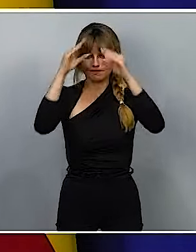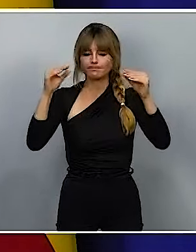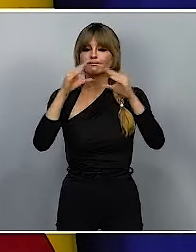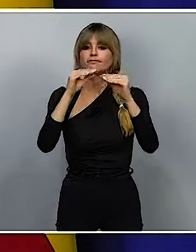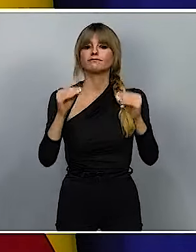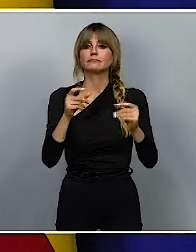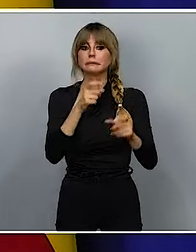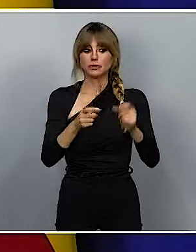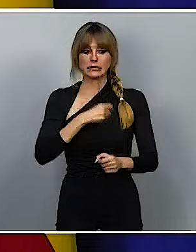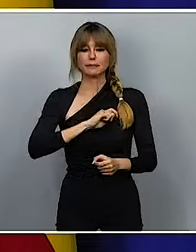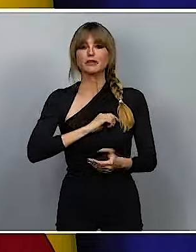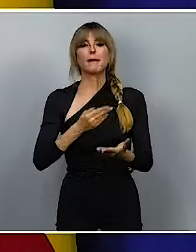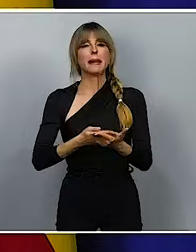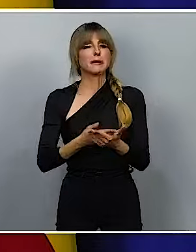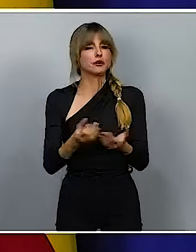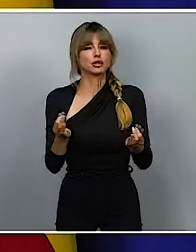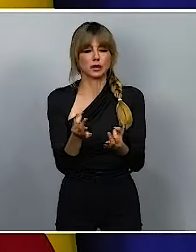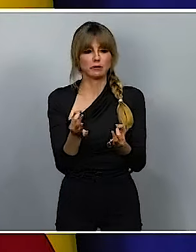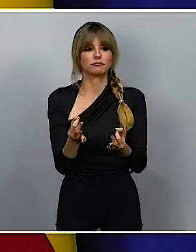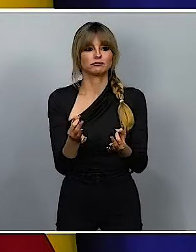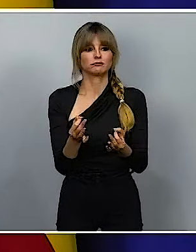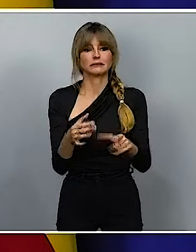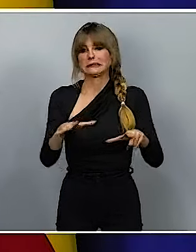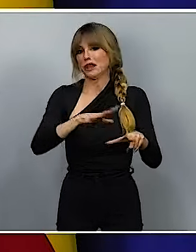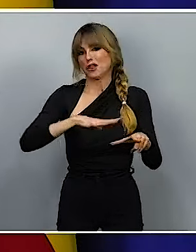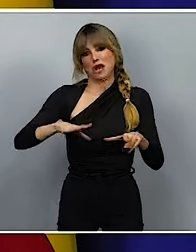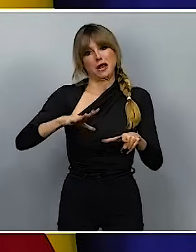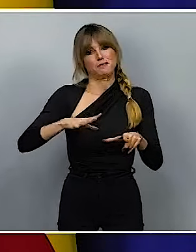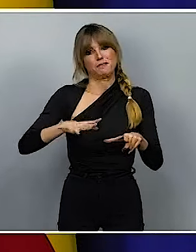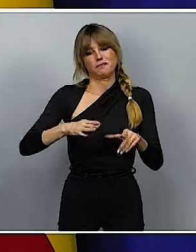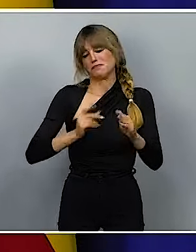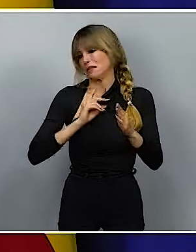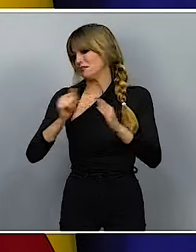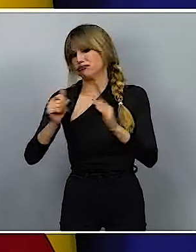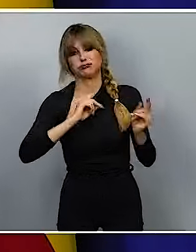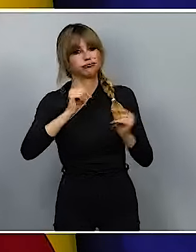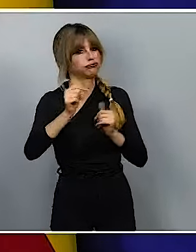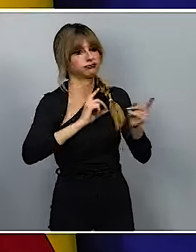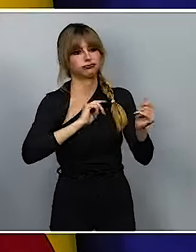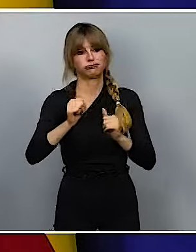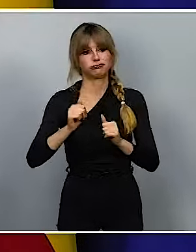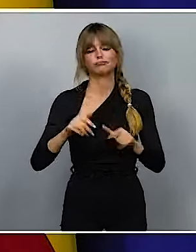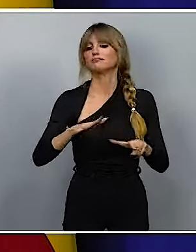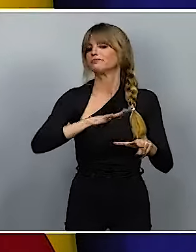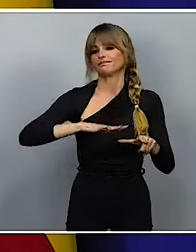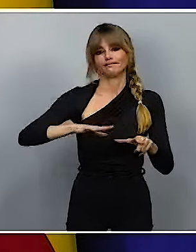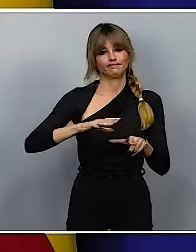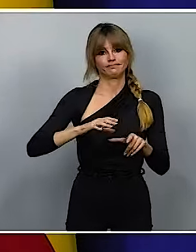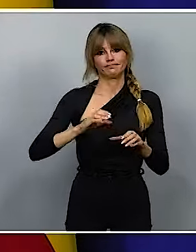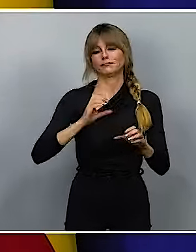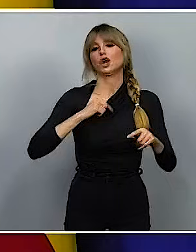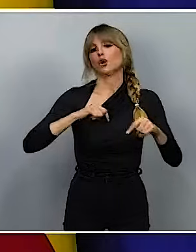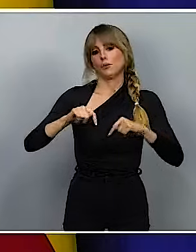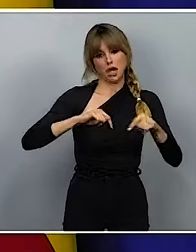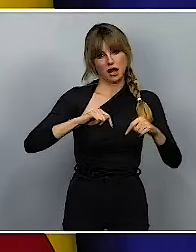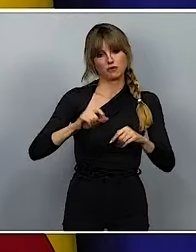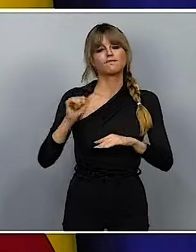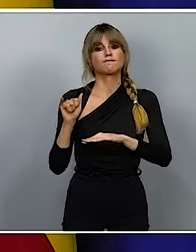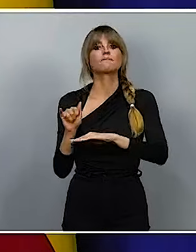pedimos a los españoles que abandonen el país por los medios comerciales aún existentes hay todavía una